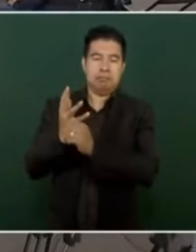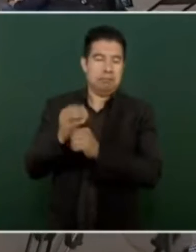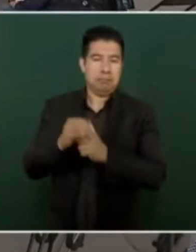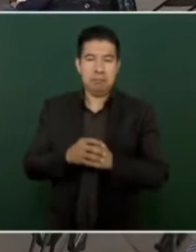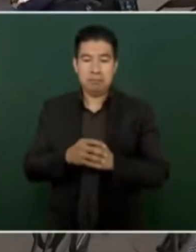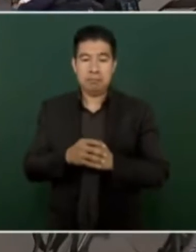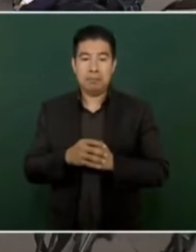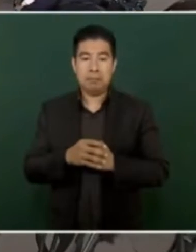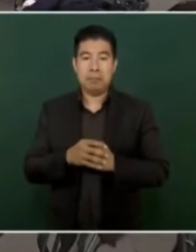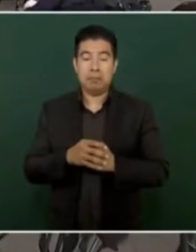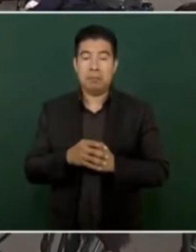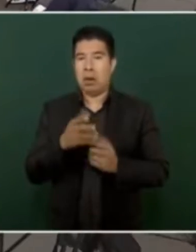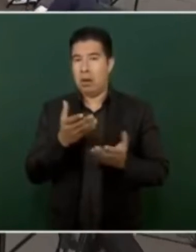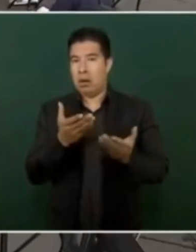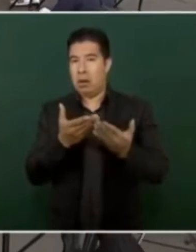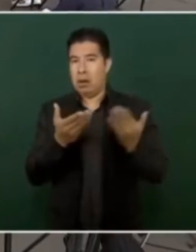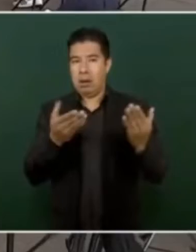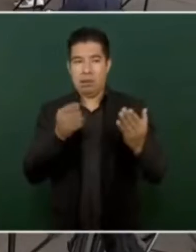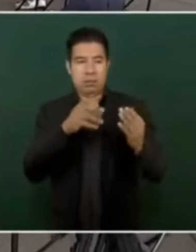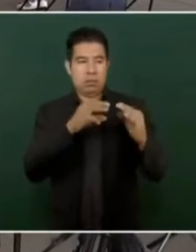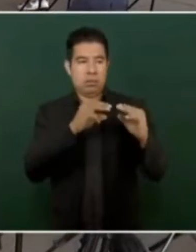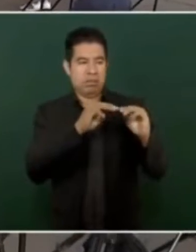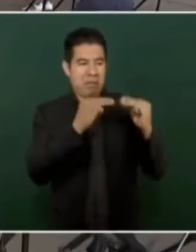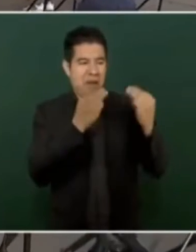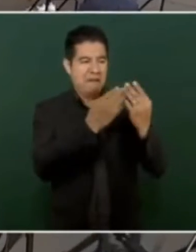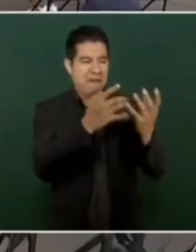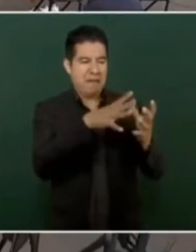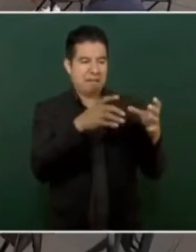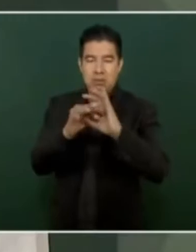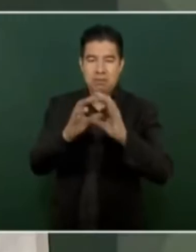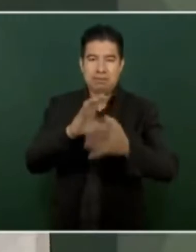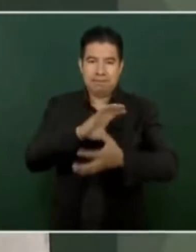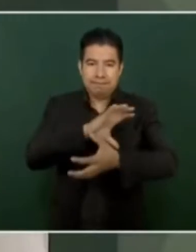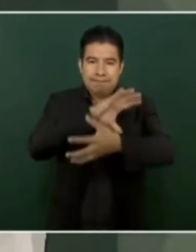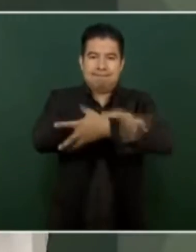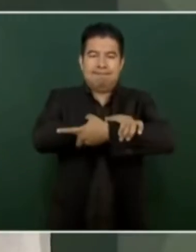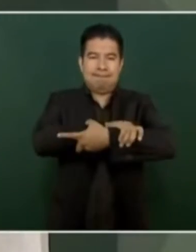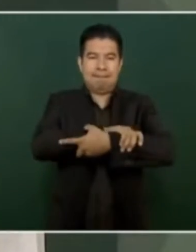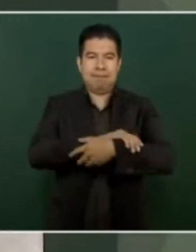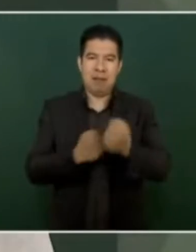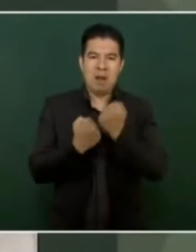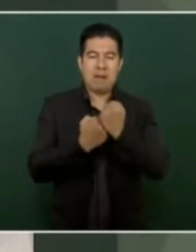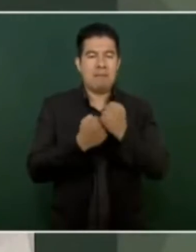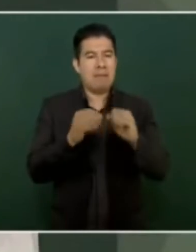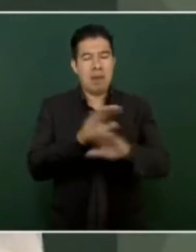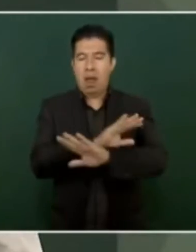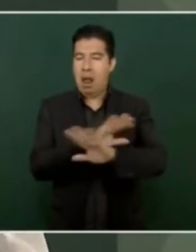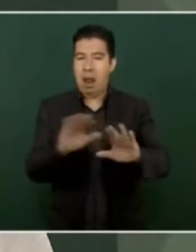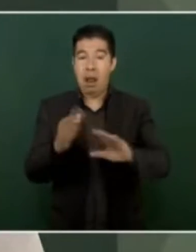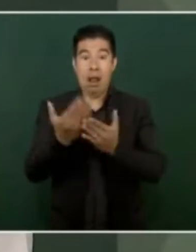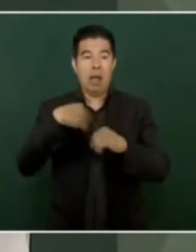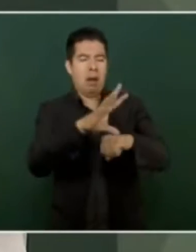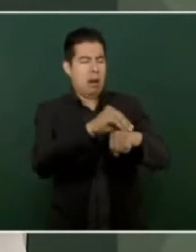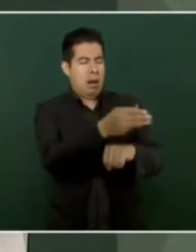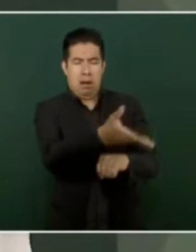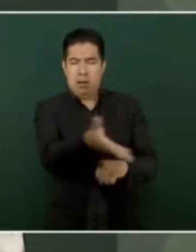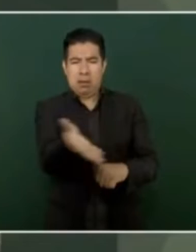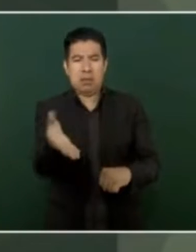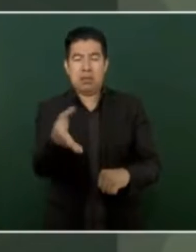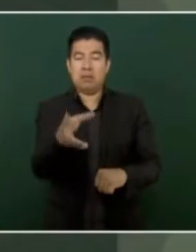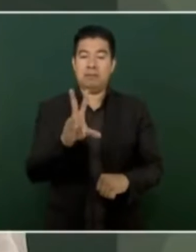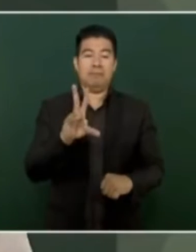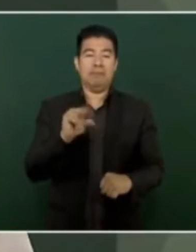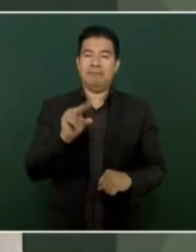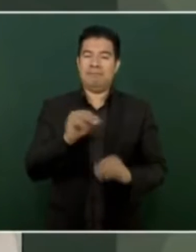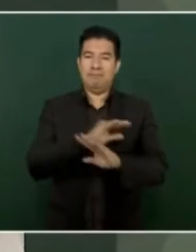permitir que se asocie la delincuencia organizada con la autoridad, que no haya impunidad, como era antes.